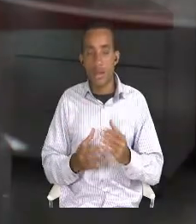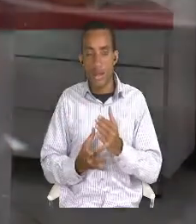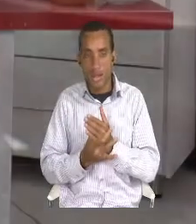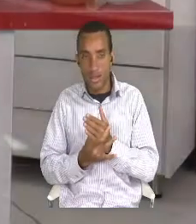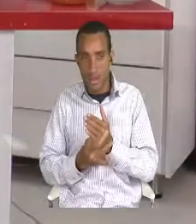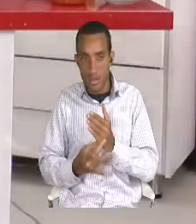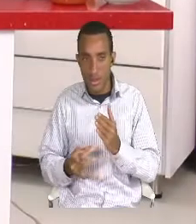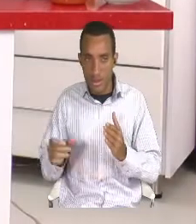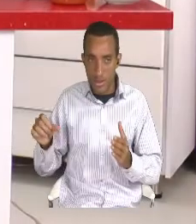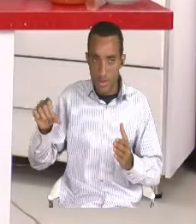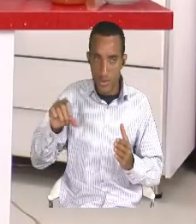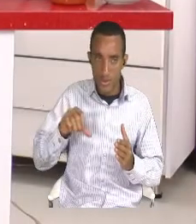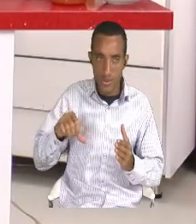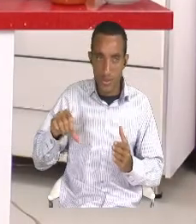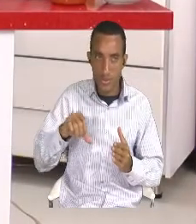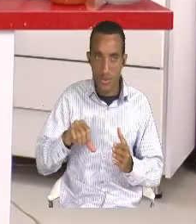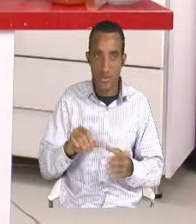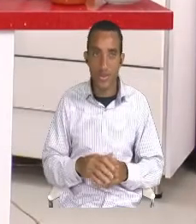Se me fue la mano.